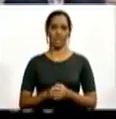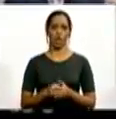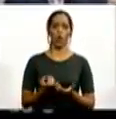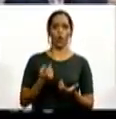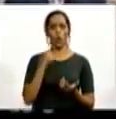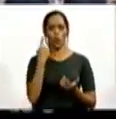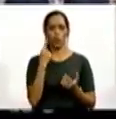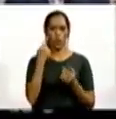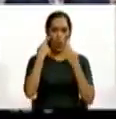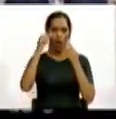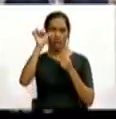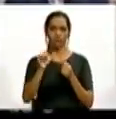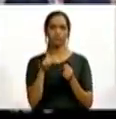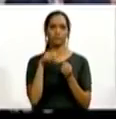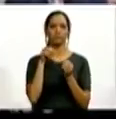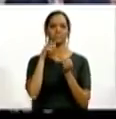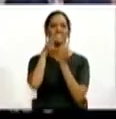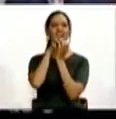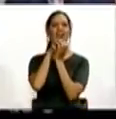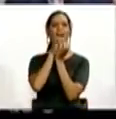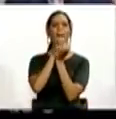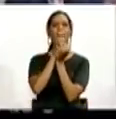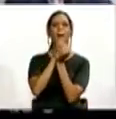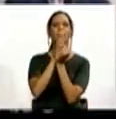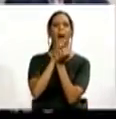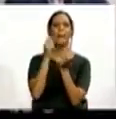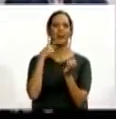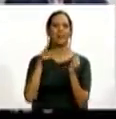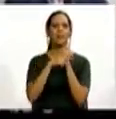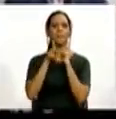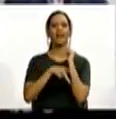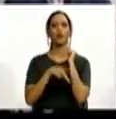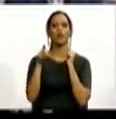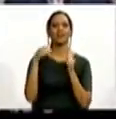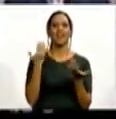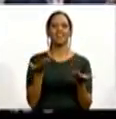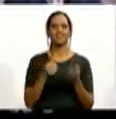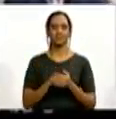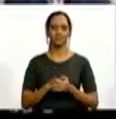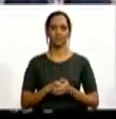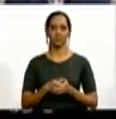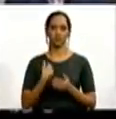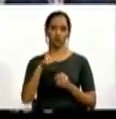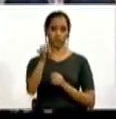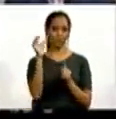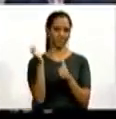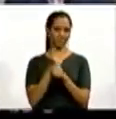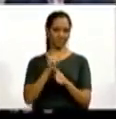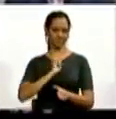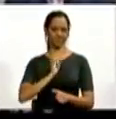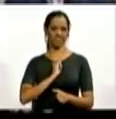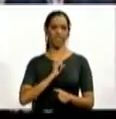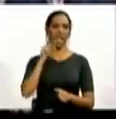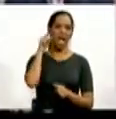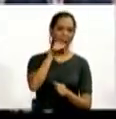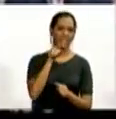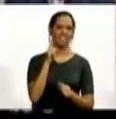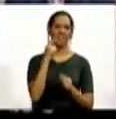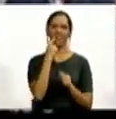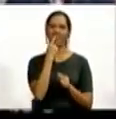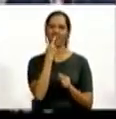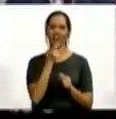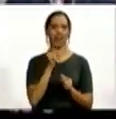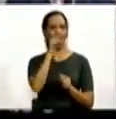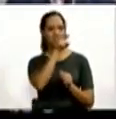uno los ve cuando abren la boca, cuántos dientes le falta para saber de qué parroquia es. Yo así que lo identifico. No, ah, no, mira, ¿cuántos dientes le falta a este Carlos